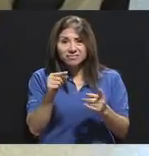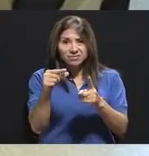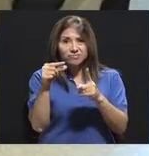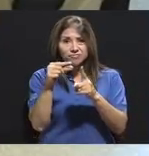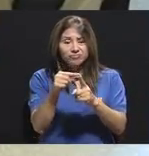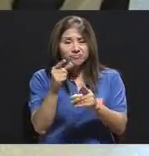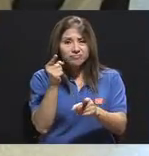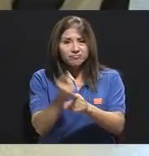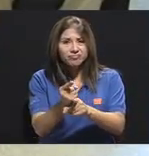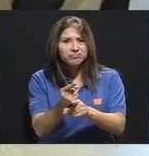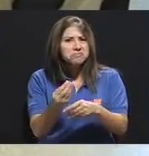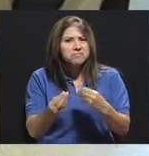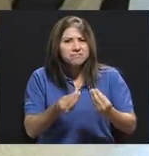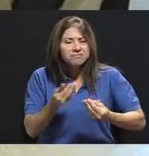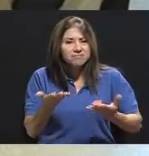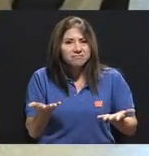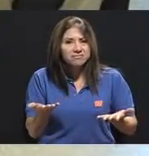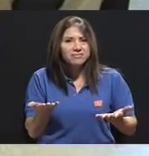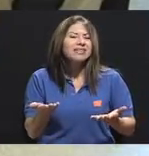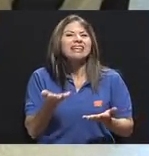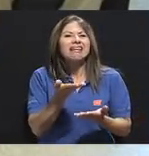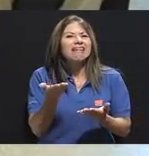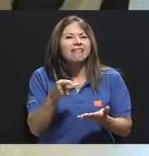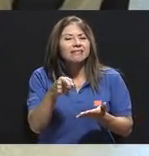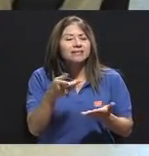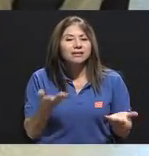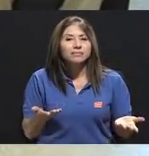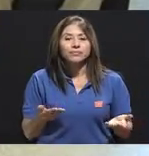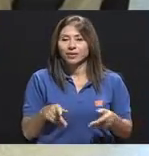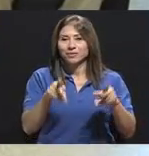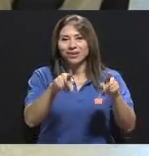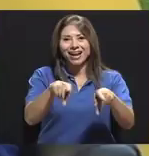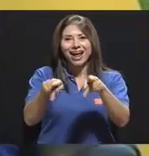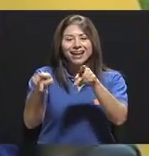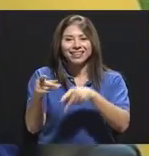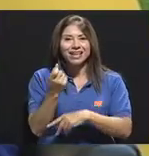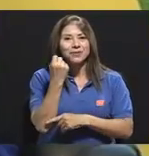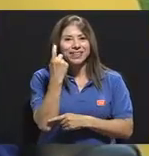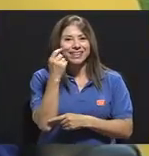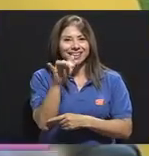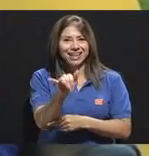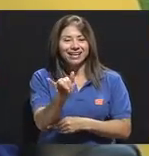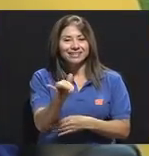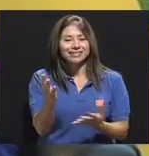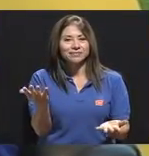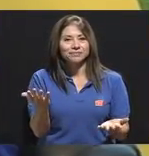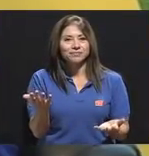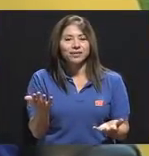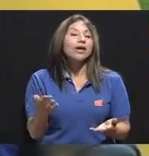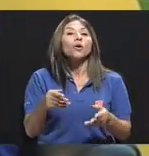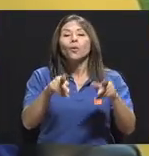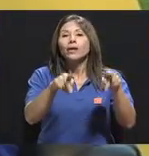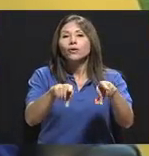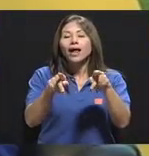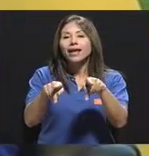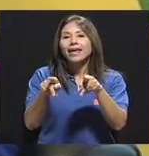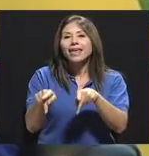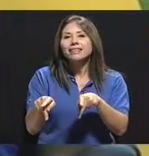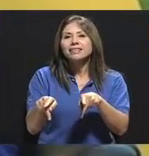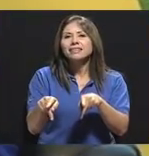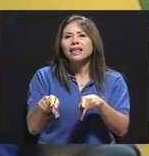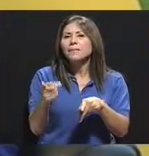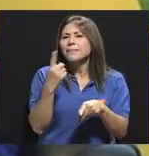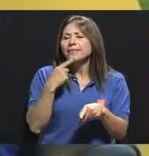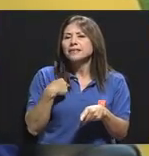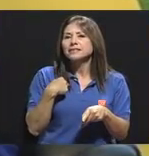empleado está bien empleado Qué es en términos la gente lo entiende de esa manera cuando la gente lo asocia lo que la gente me ha explicado para